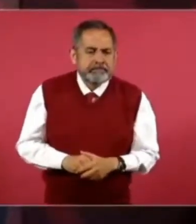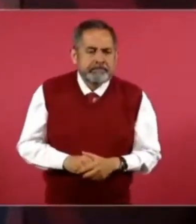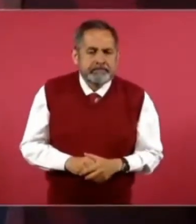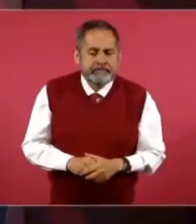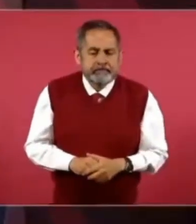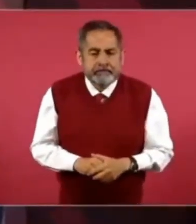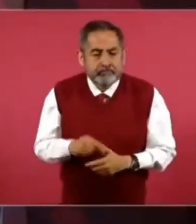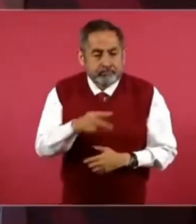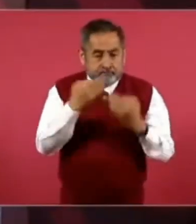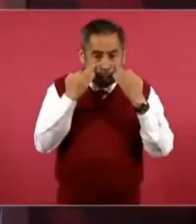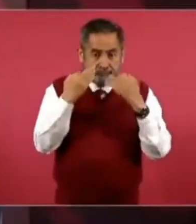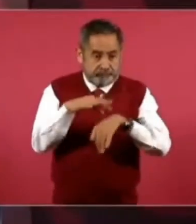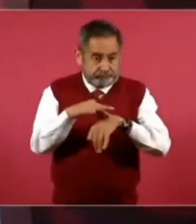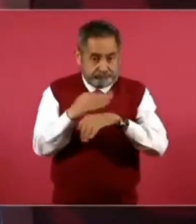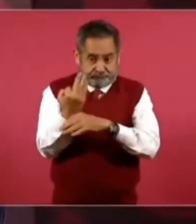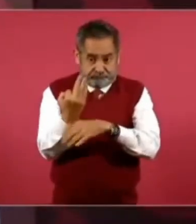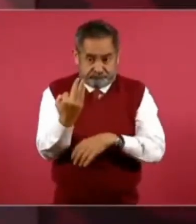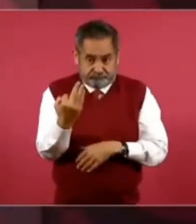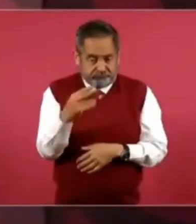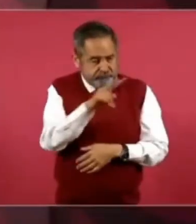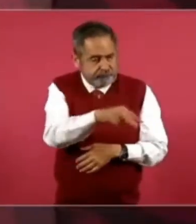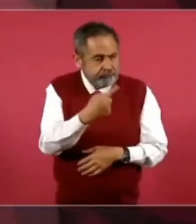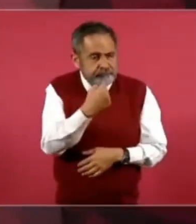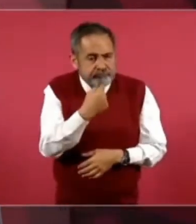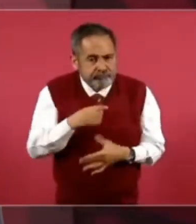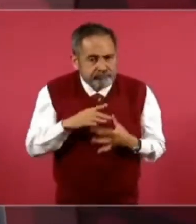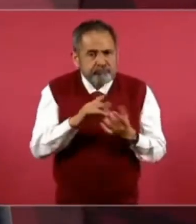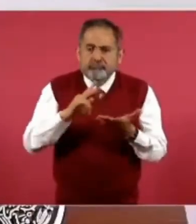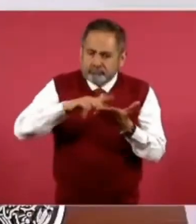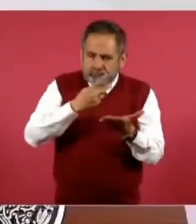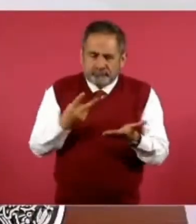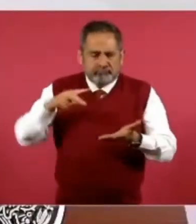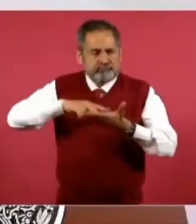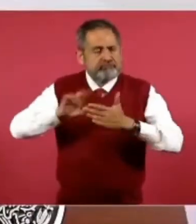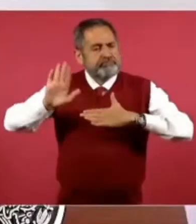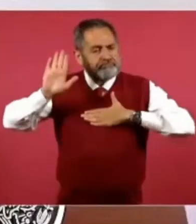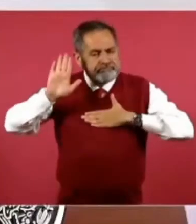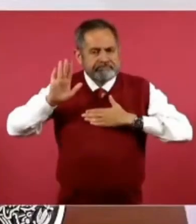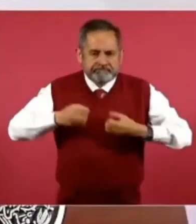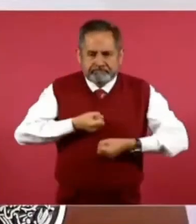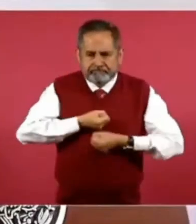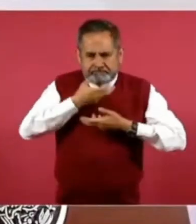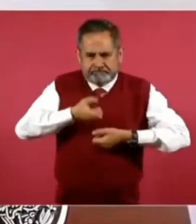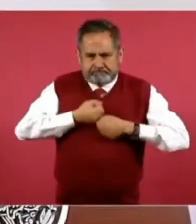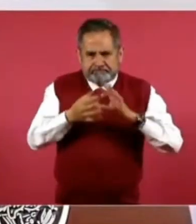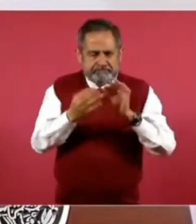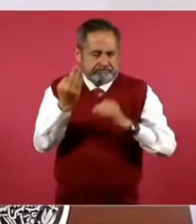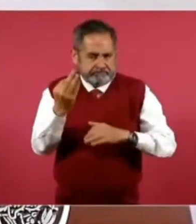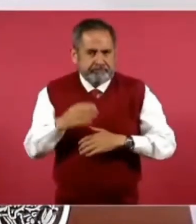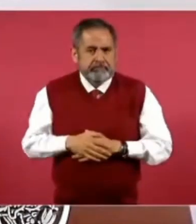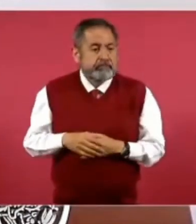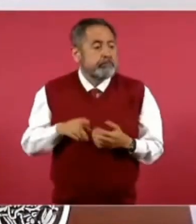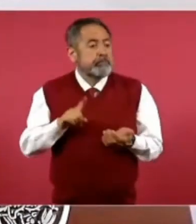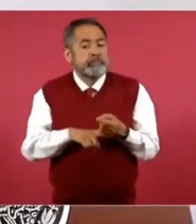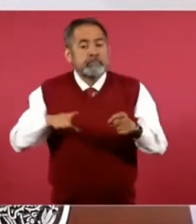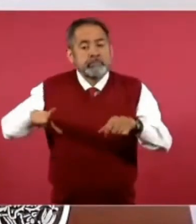Ese testigo tendrá que volver a declarar. El gobernador nos